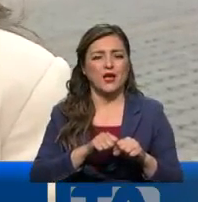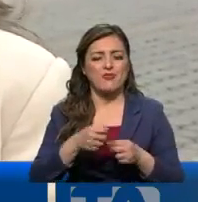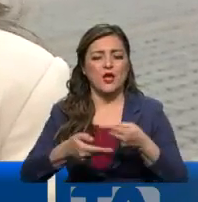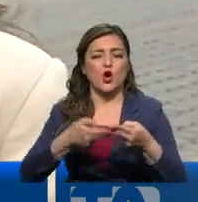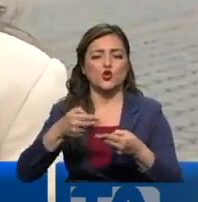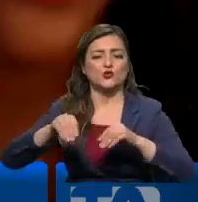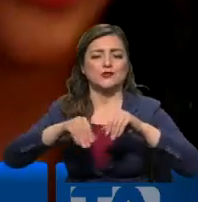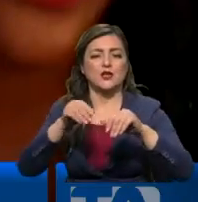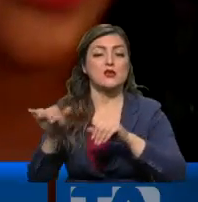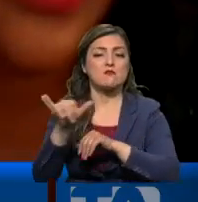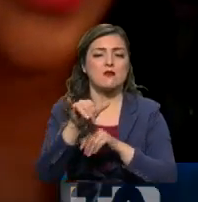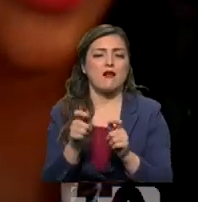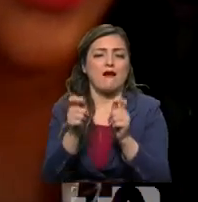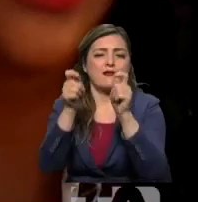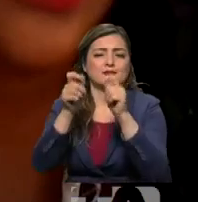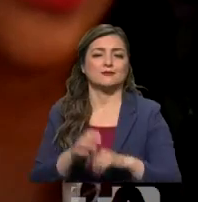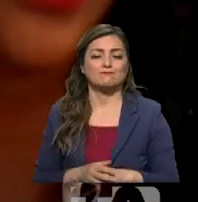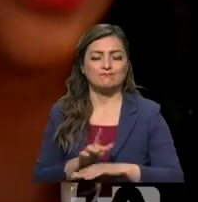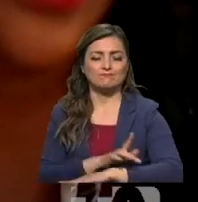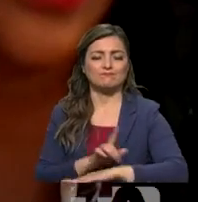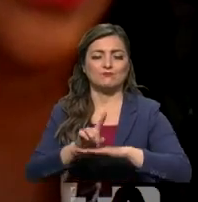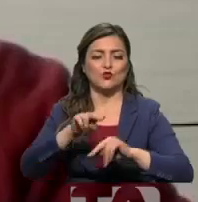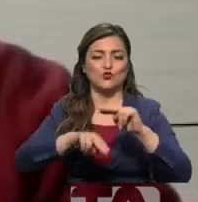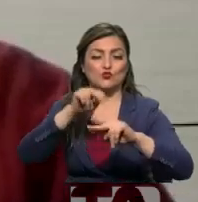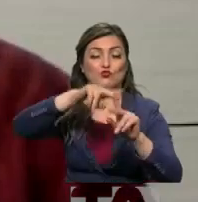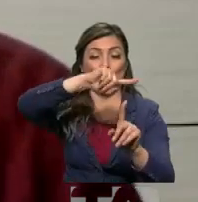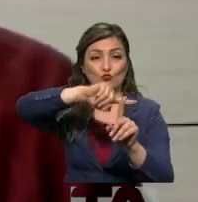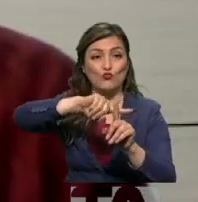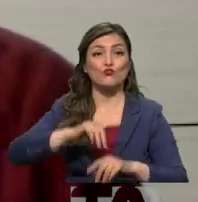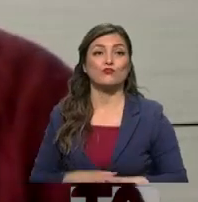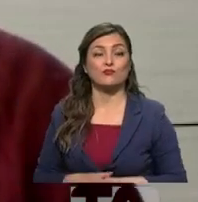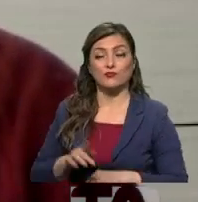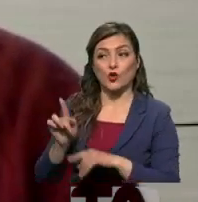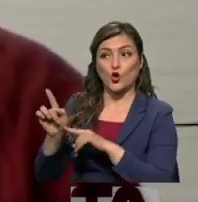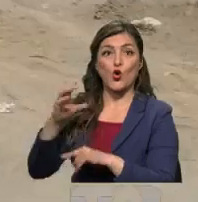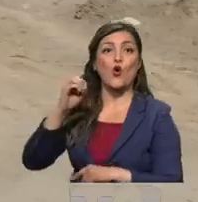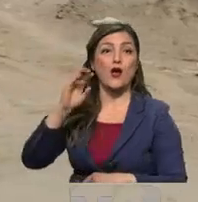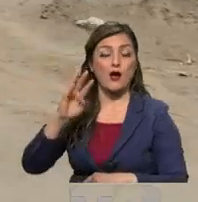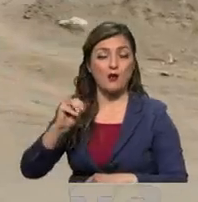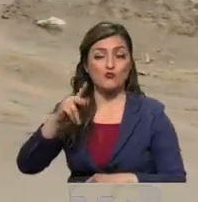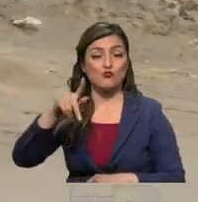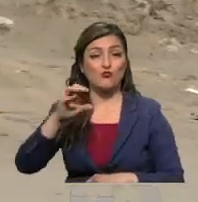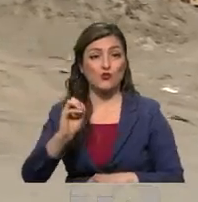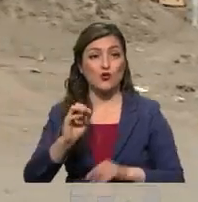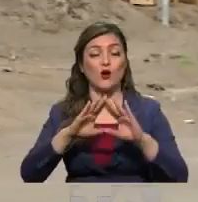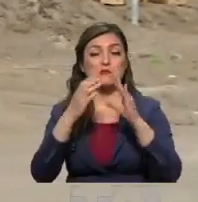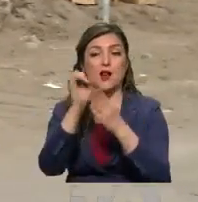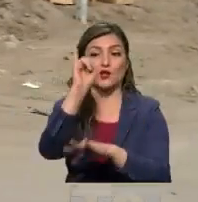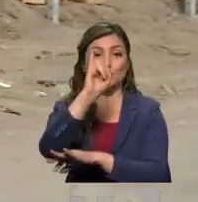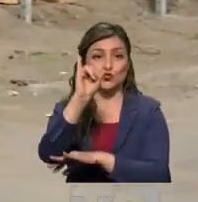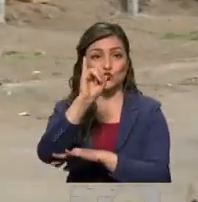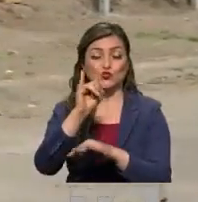Deben ser encarcelados. Daniel Elmir, director de Constructores Positivos, y Leopoldo Ocampo, de la Cámara de la Industria de la